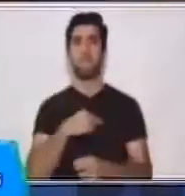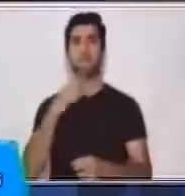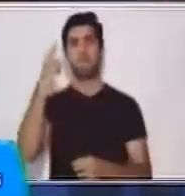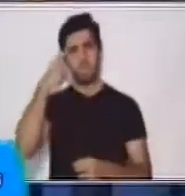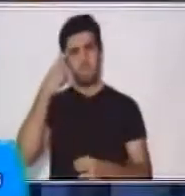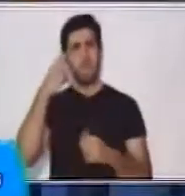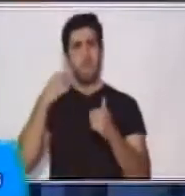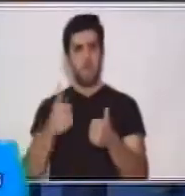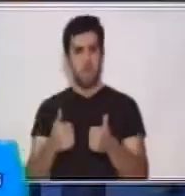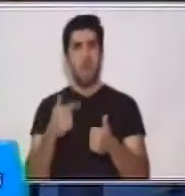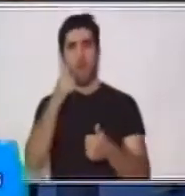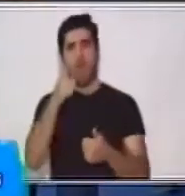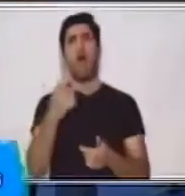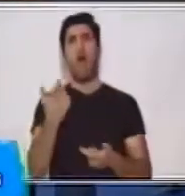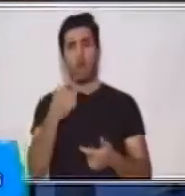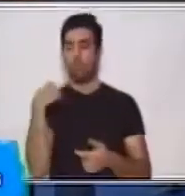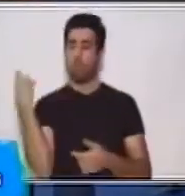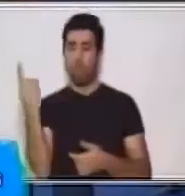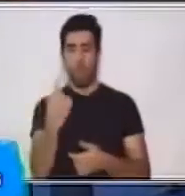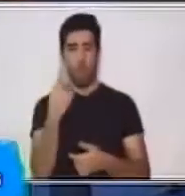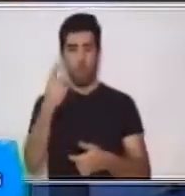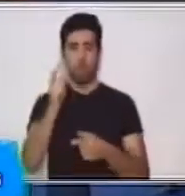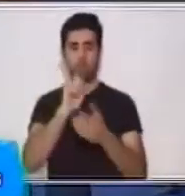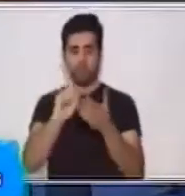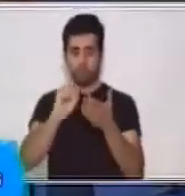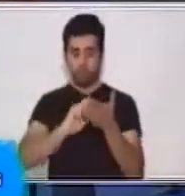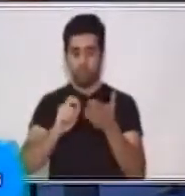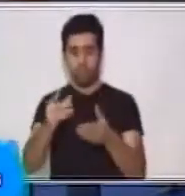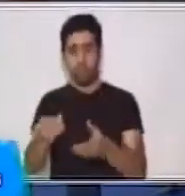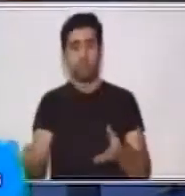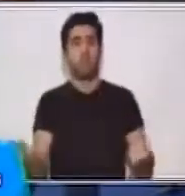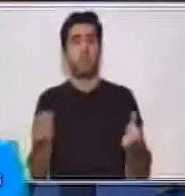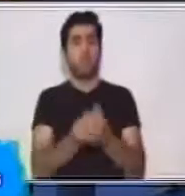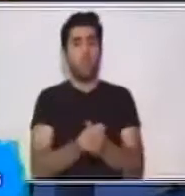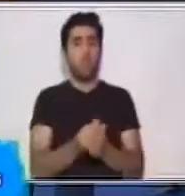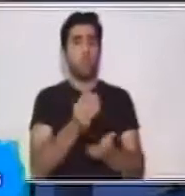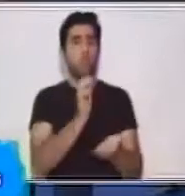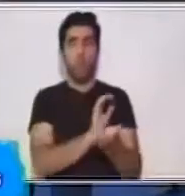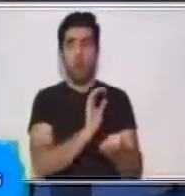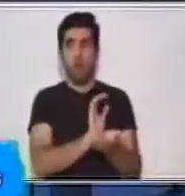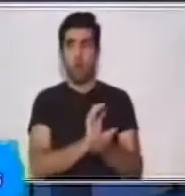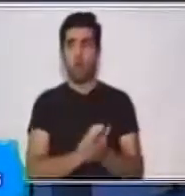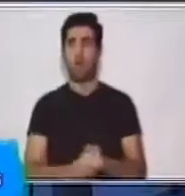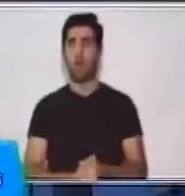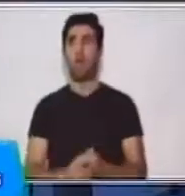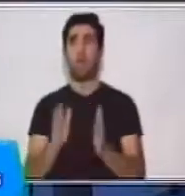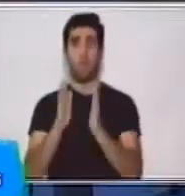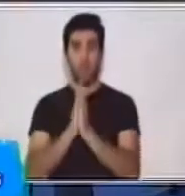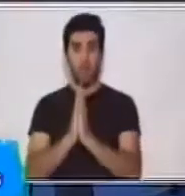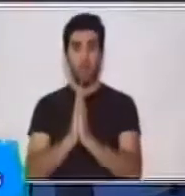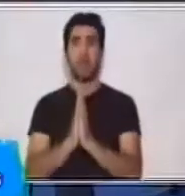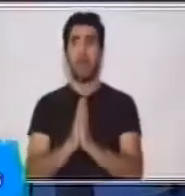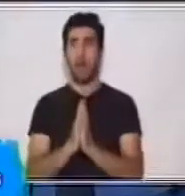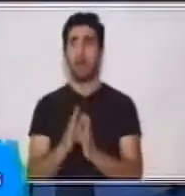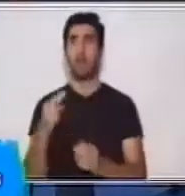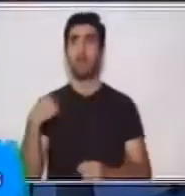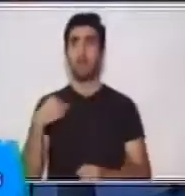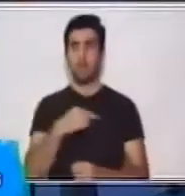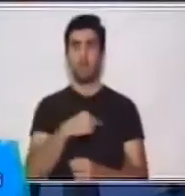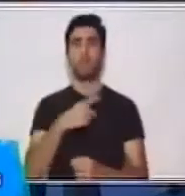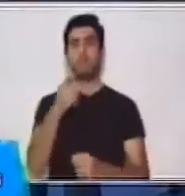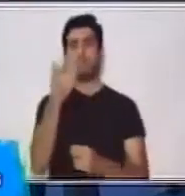que estar guardando todo nuestro material, nuestros apuntes, por favor, y por favor les quiero solicitar de que finalicen